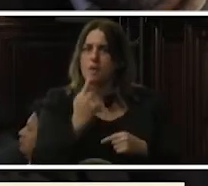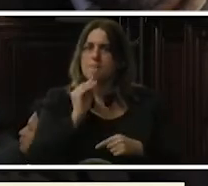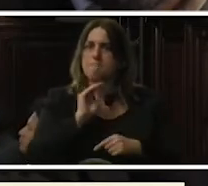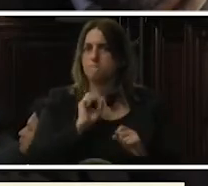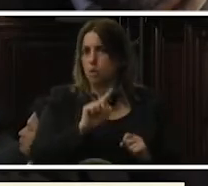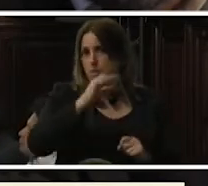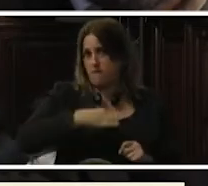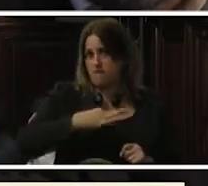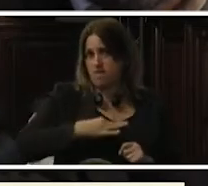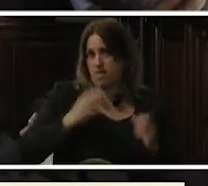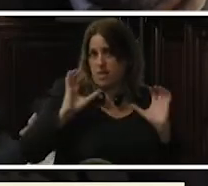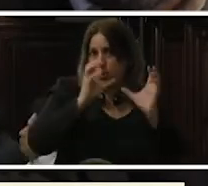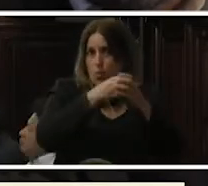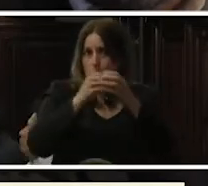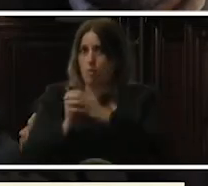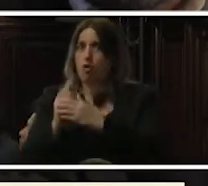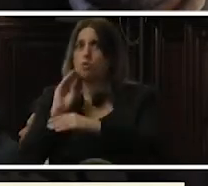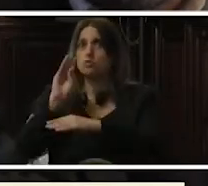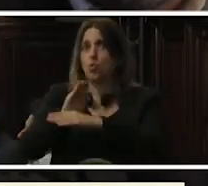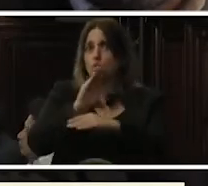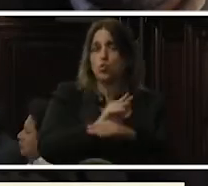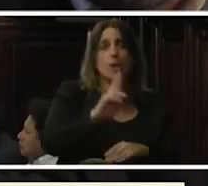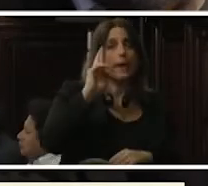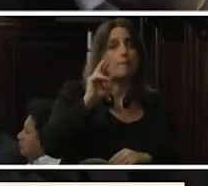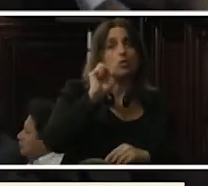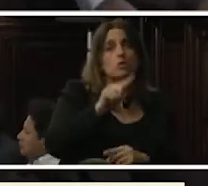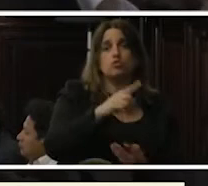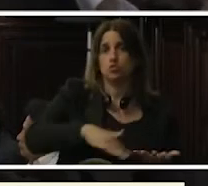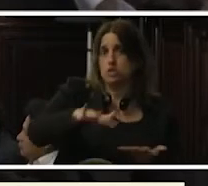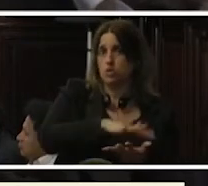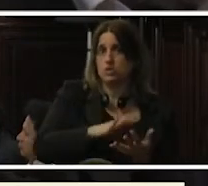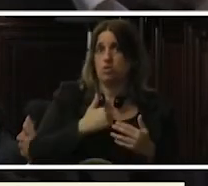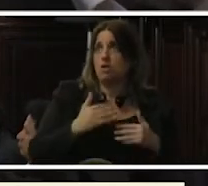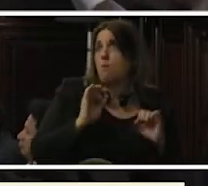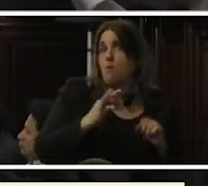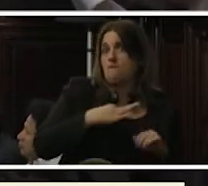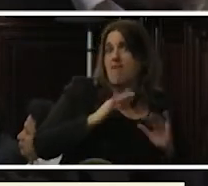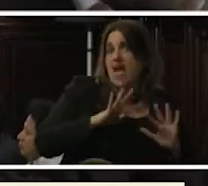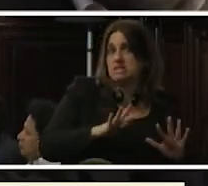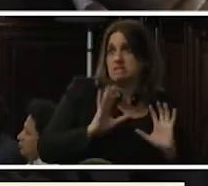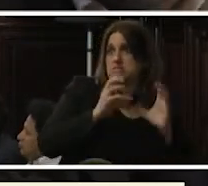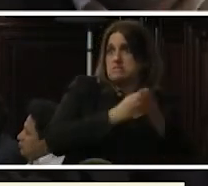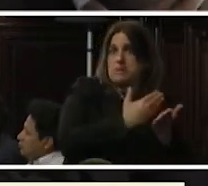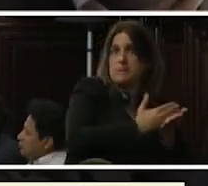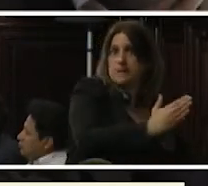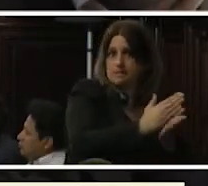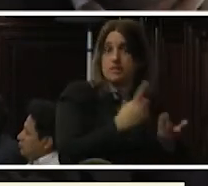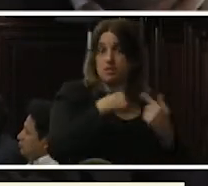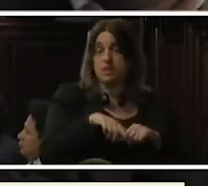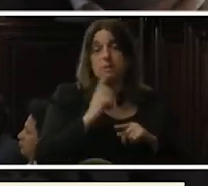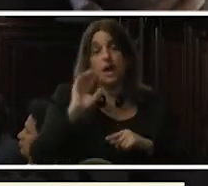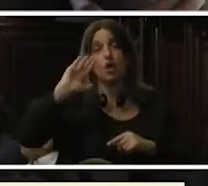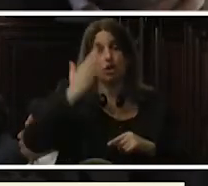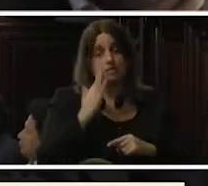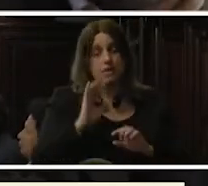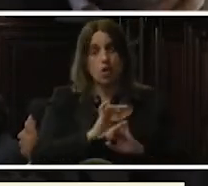estos grupos, así como el respeto a su condición de aislamiento y en sus territorios. Reconocimiento